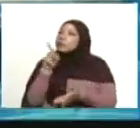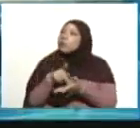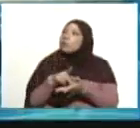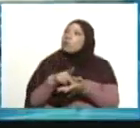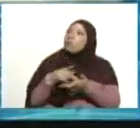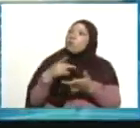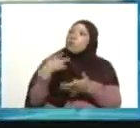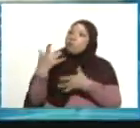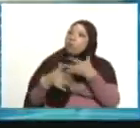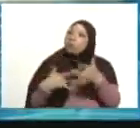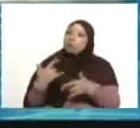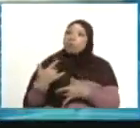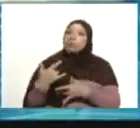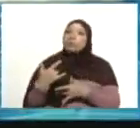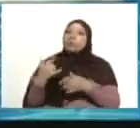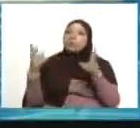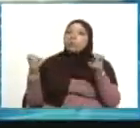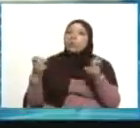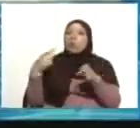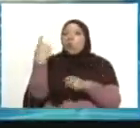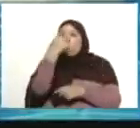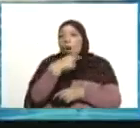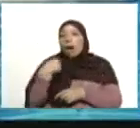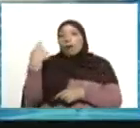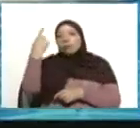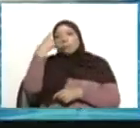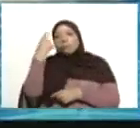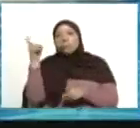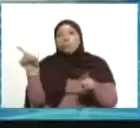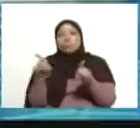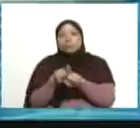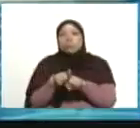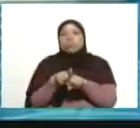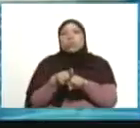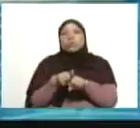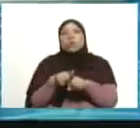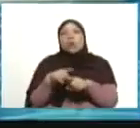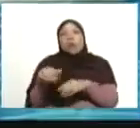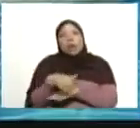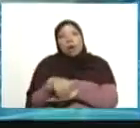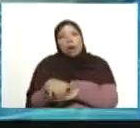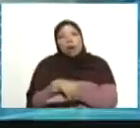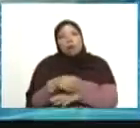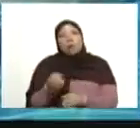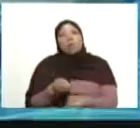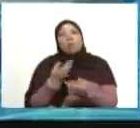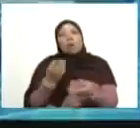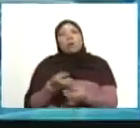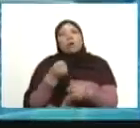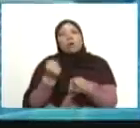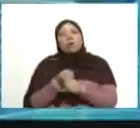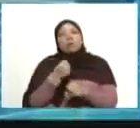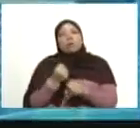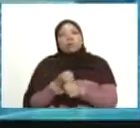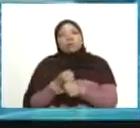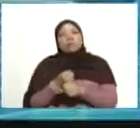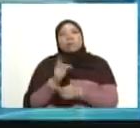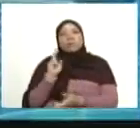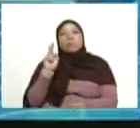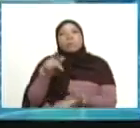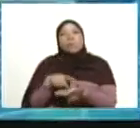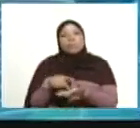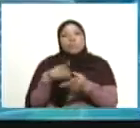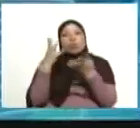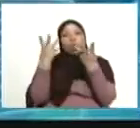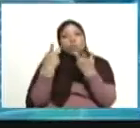una cantidad de nuevos rostros que, bueno, han querido comerse la calle. Y sin duda alguna pusimos allí un